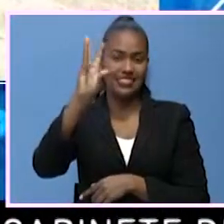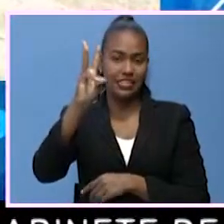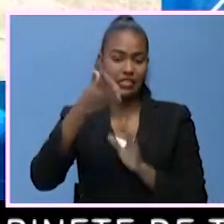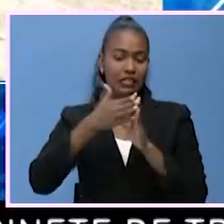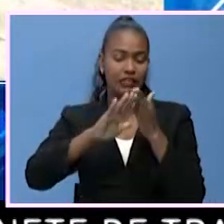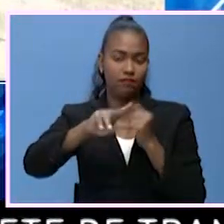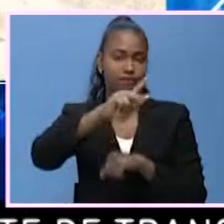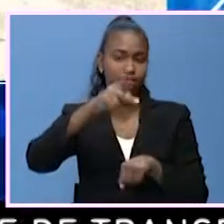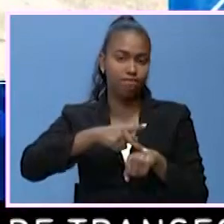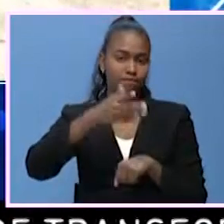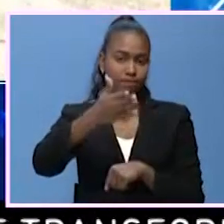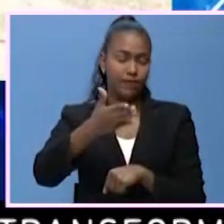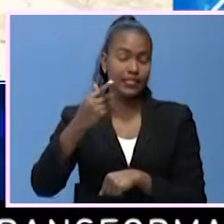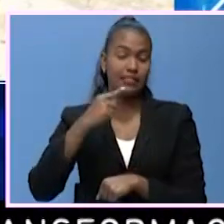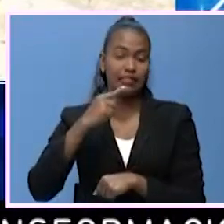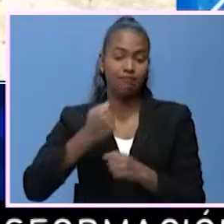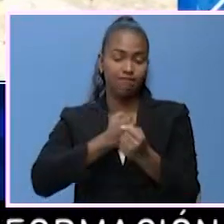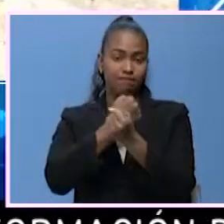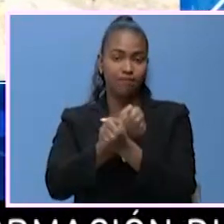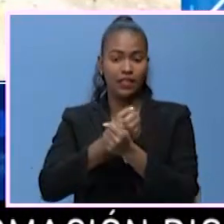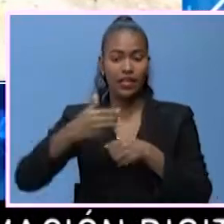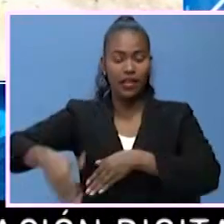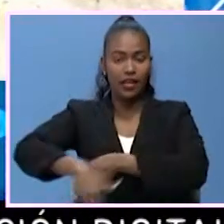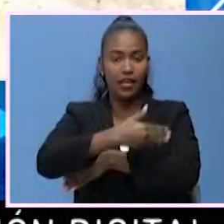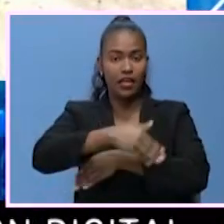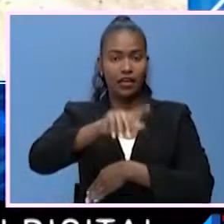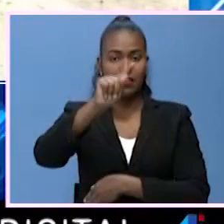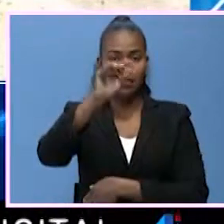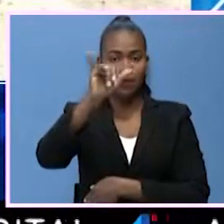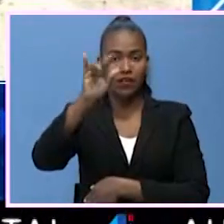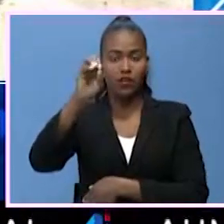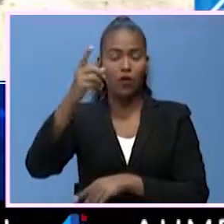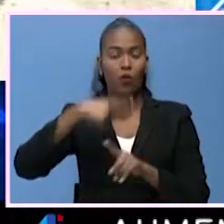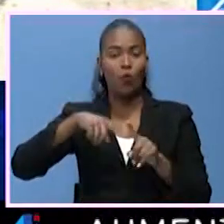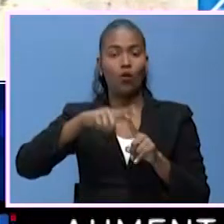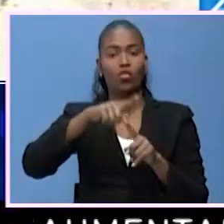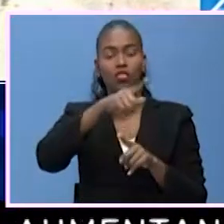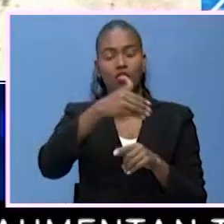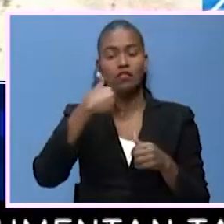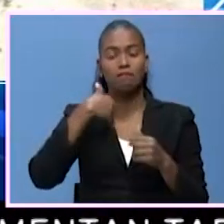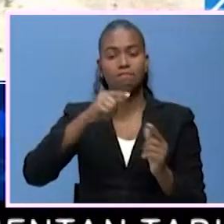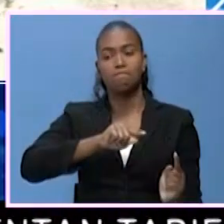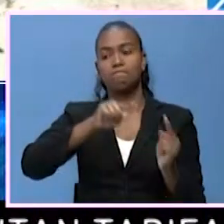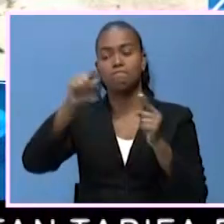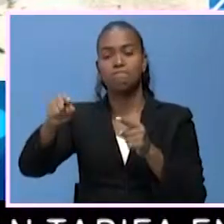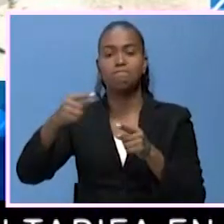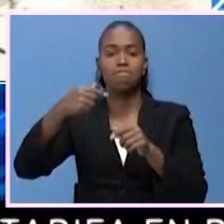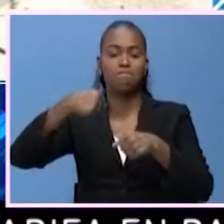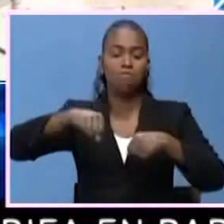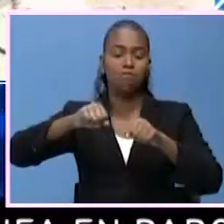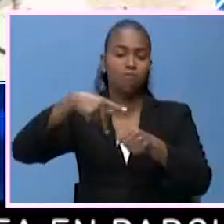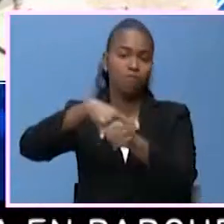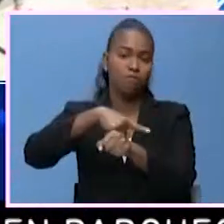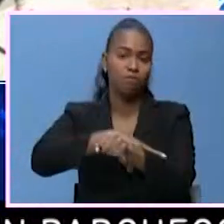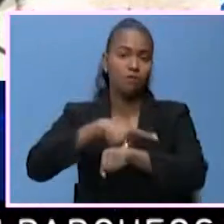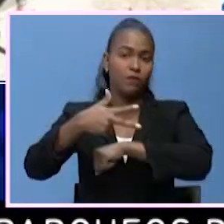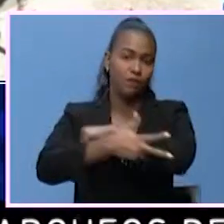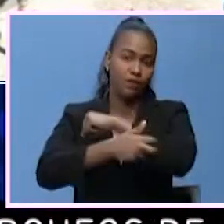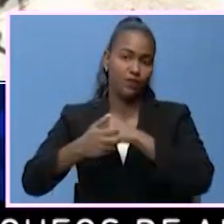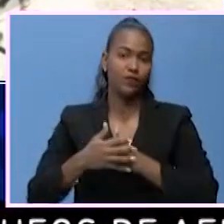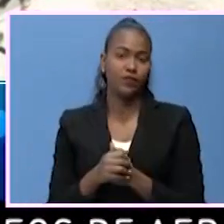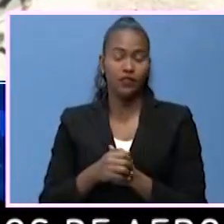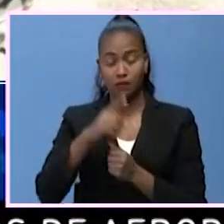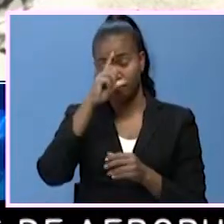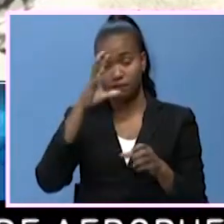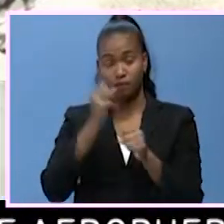referida provincia, quien fue detenido en una calle de Tamayo mientras se transportaba en una de las motocicletas robadas.